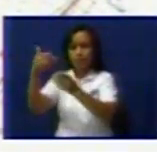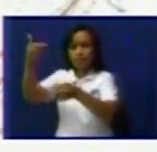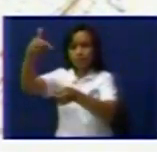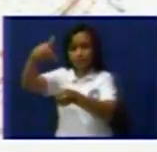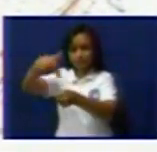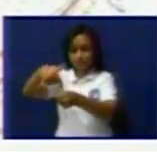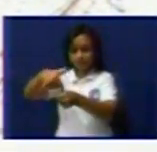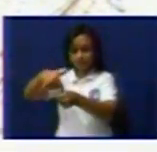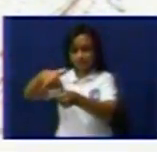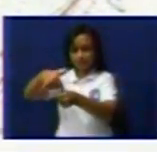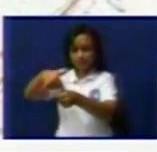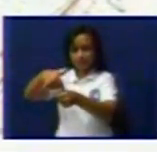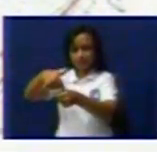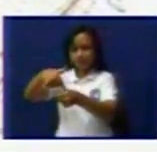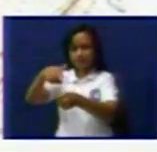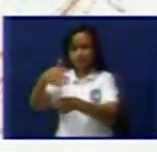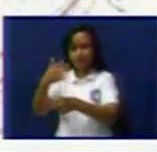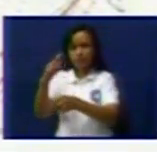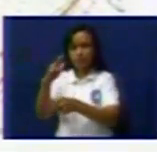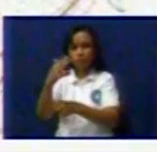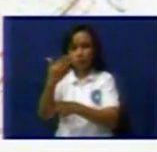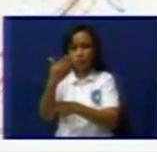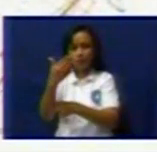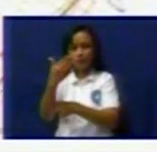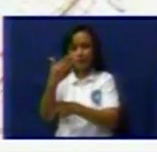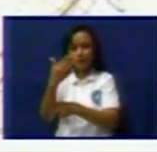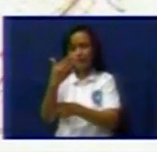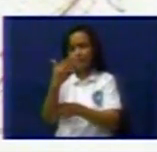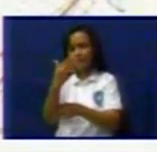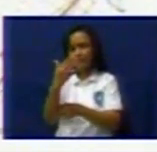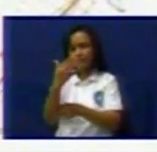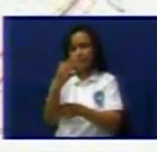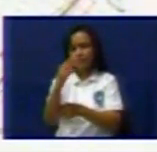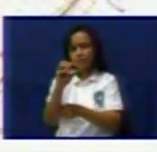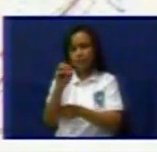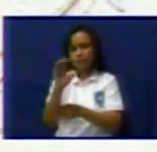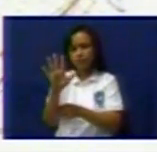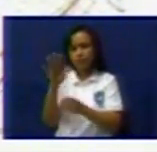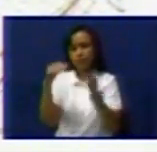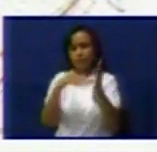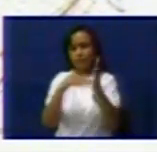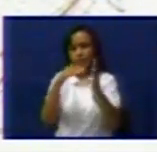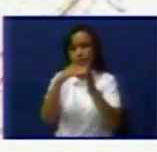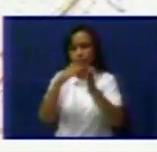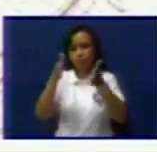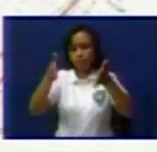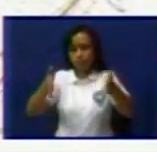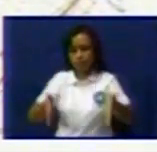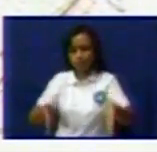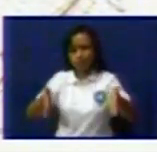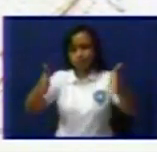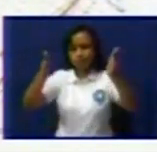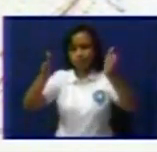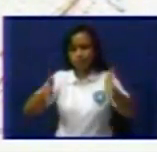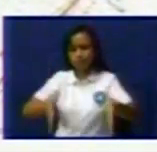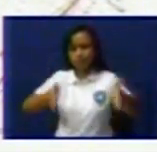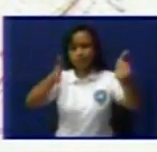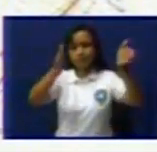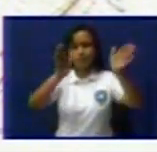productos petroleros y 1.95 millones de TEU de contenedores.